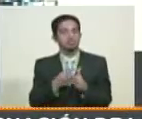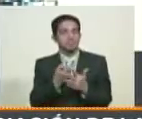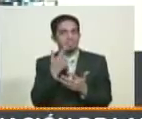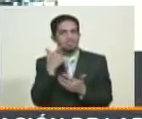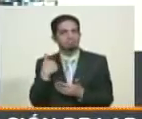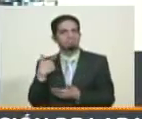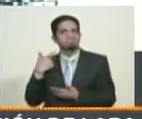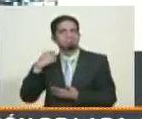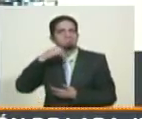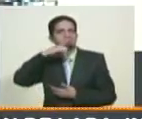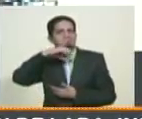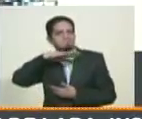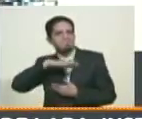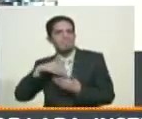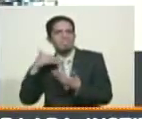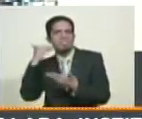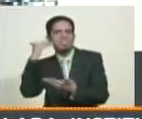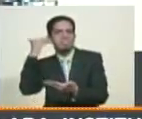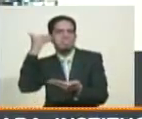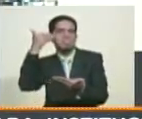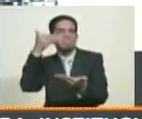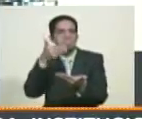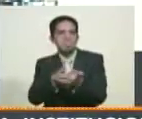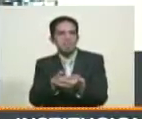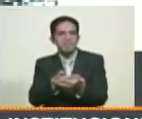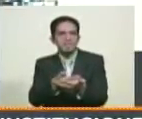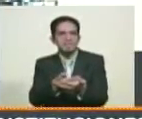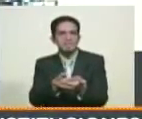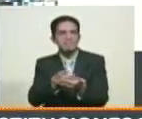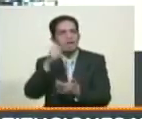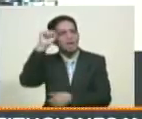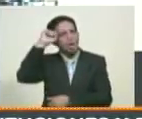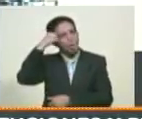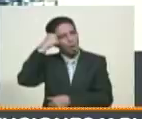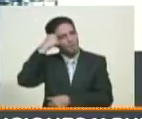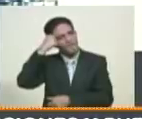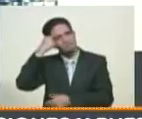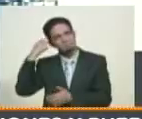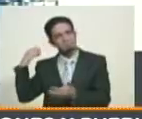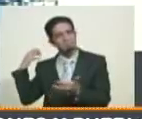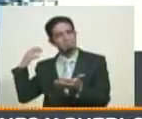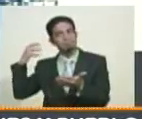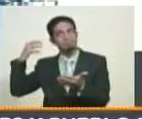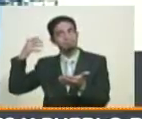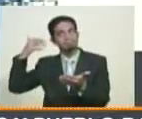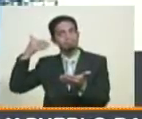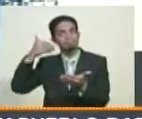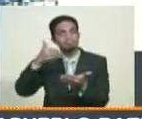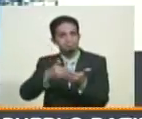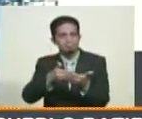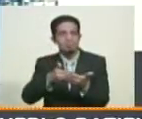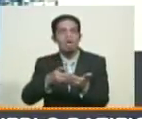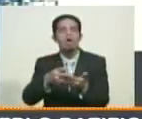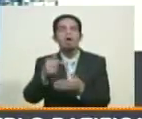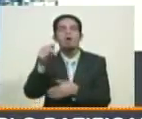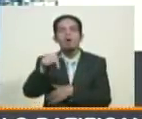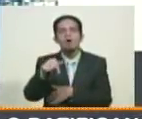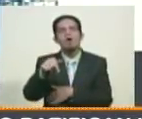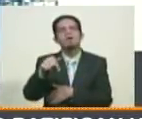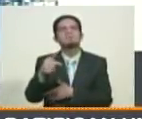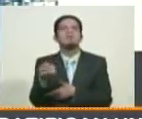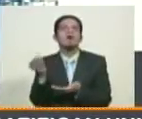para, de alguna forma cronológica, ubicar el abominable hecho ocurrido el sábado